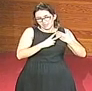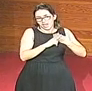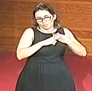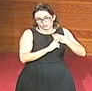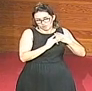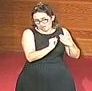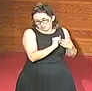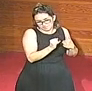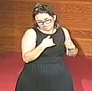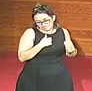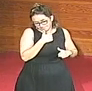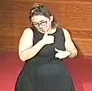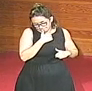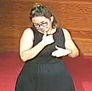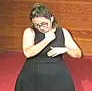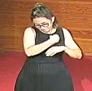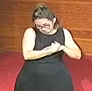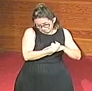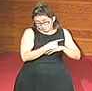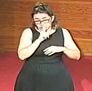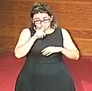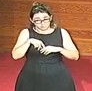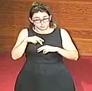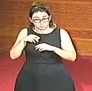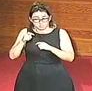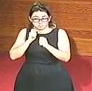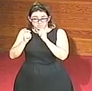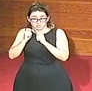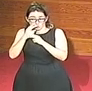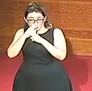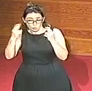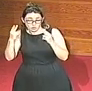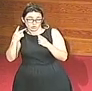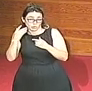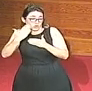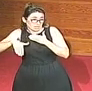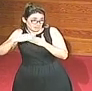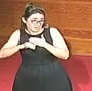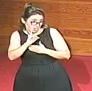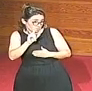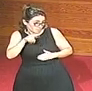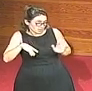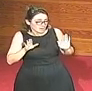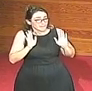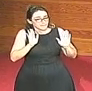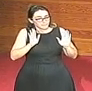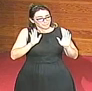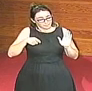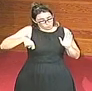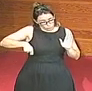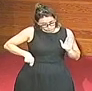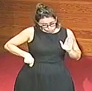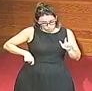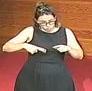público también tiene ciertas limitaciones, pero dentro de lo que es la profesión, el día a